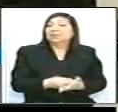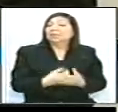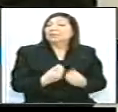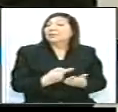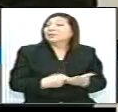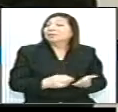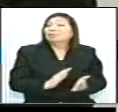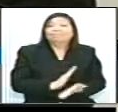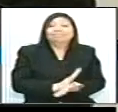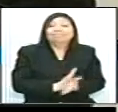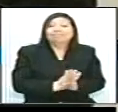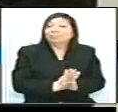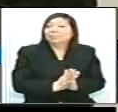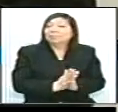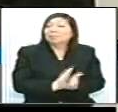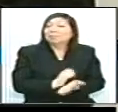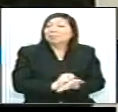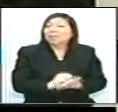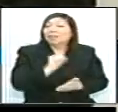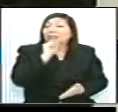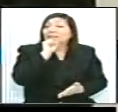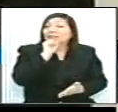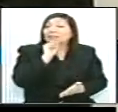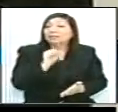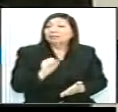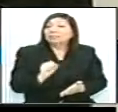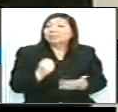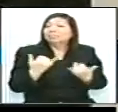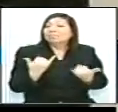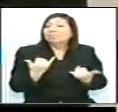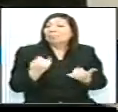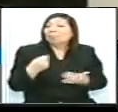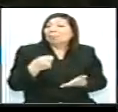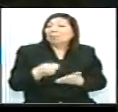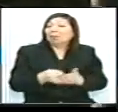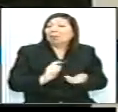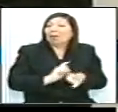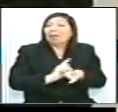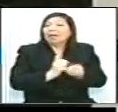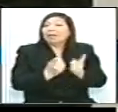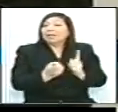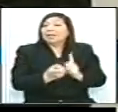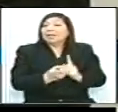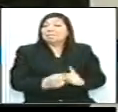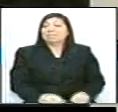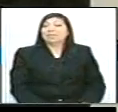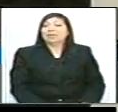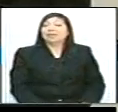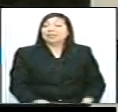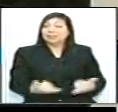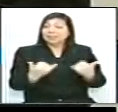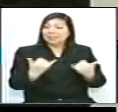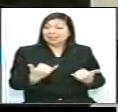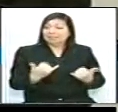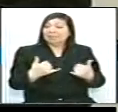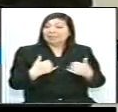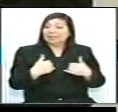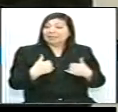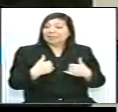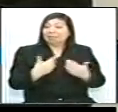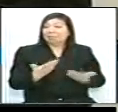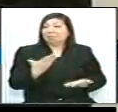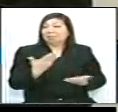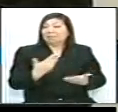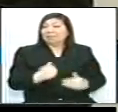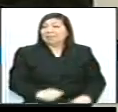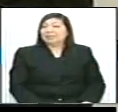no, va a llegar el mes de diciembre y ese dinero va a revertir. En ese afán hemos tenido reuniones con